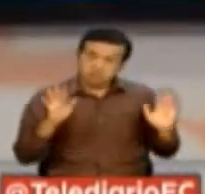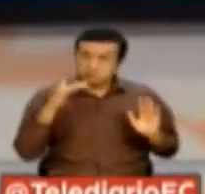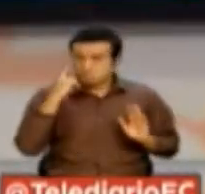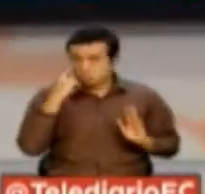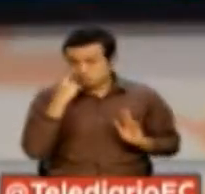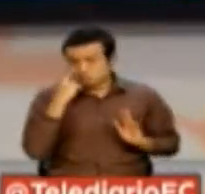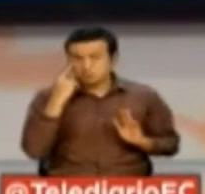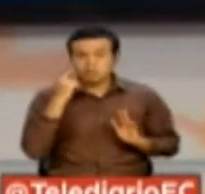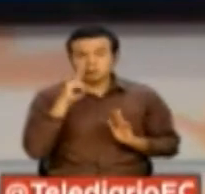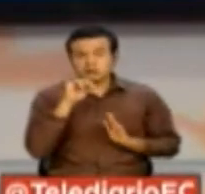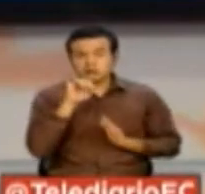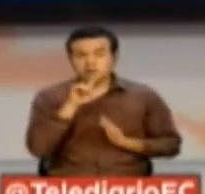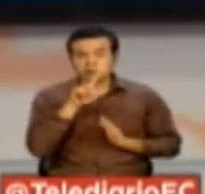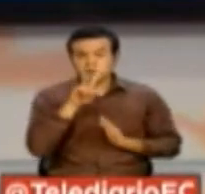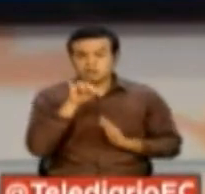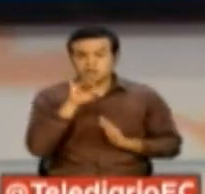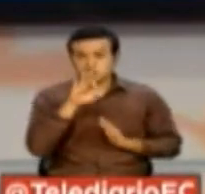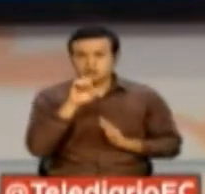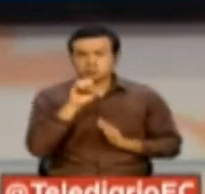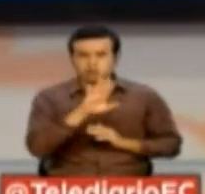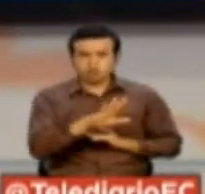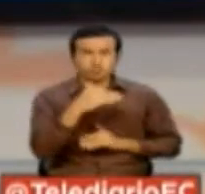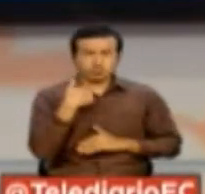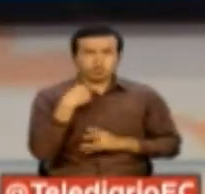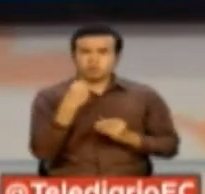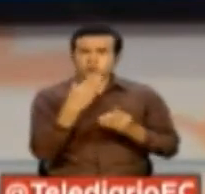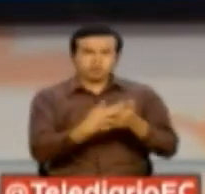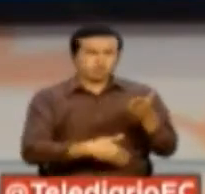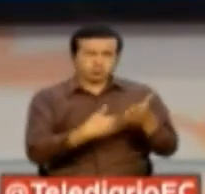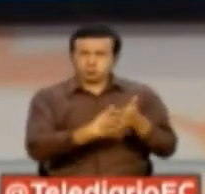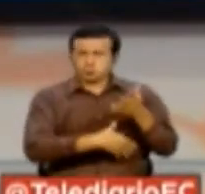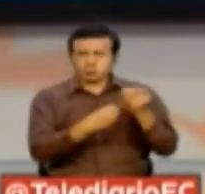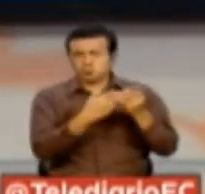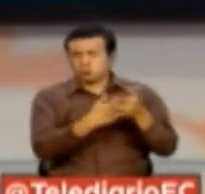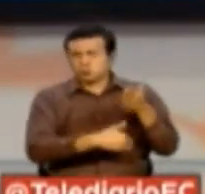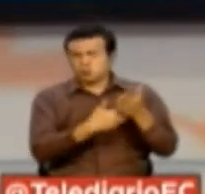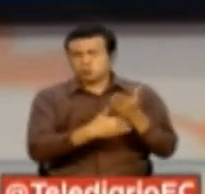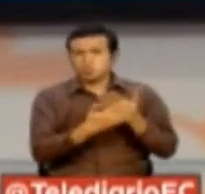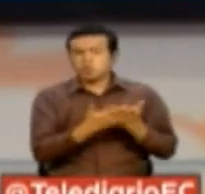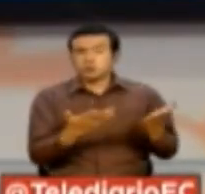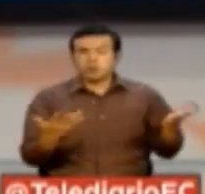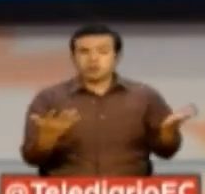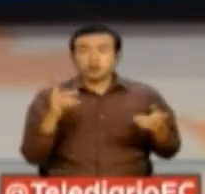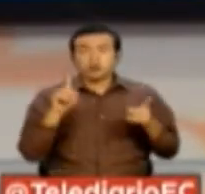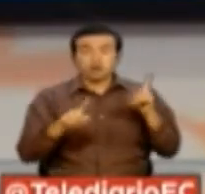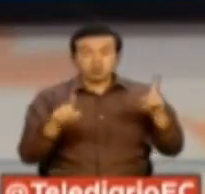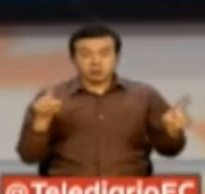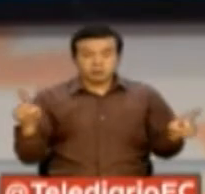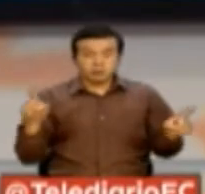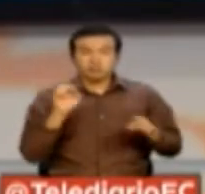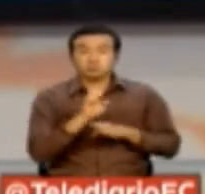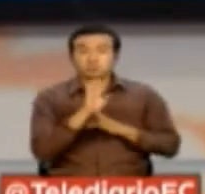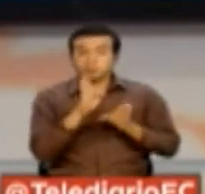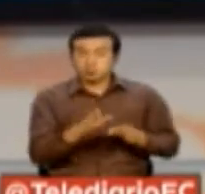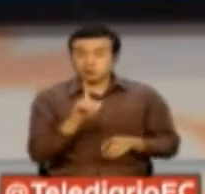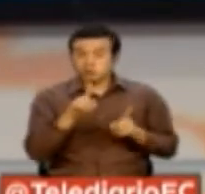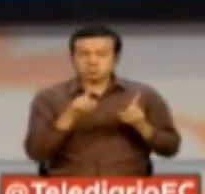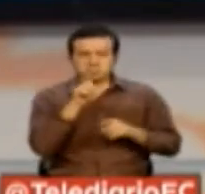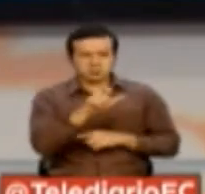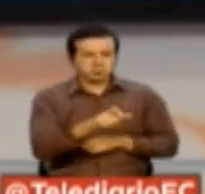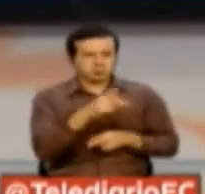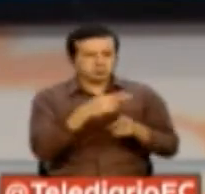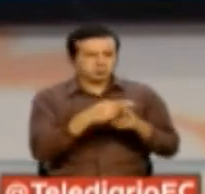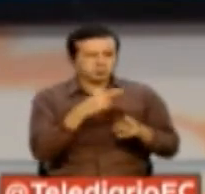y villavicencio tiene una extensa documentación hay dos intermediarios ecuatorianos hay un señor